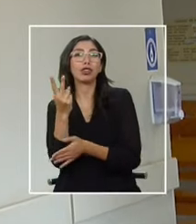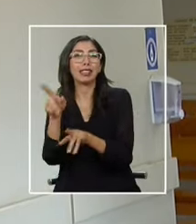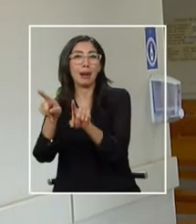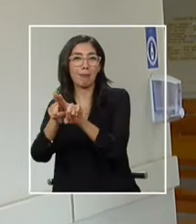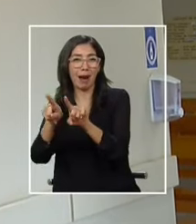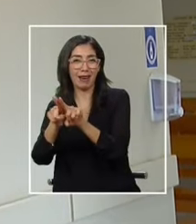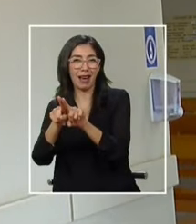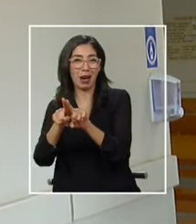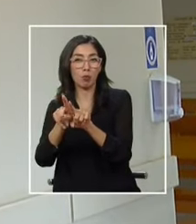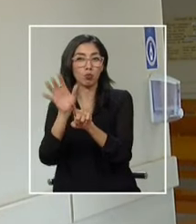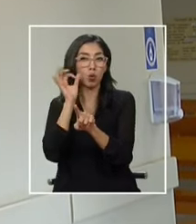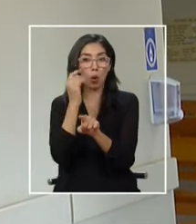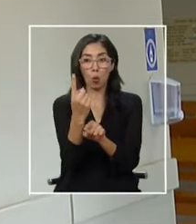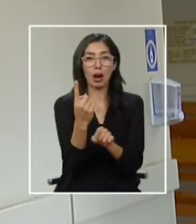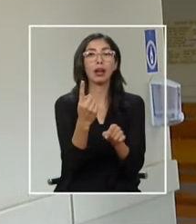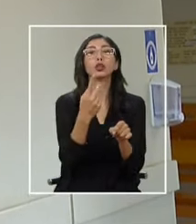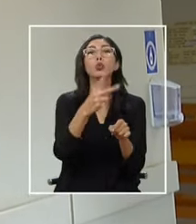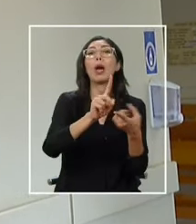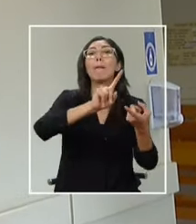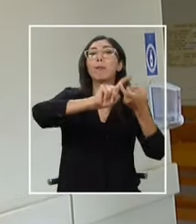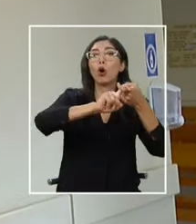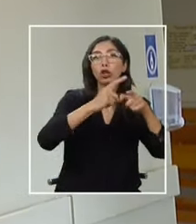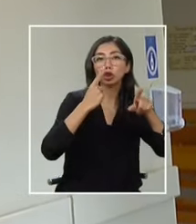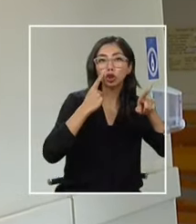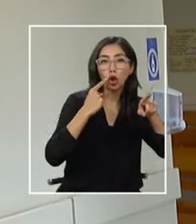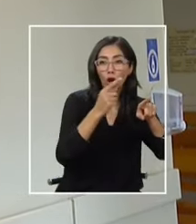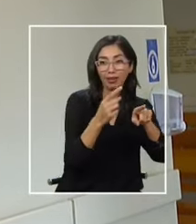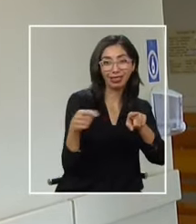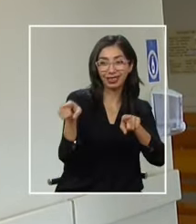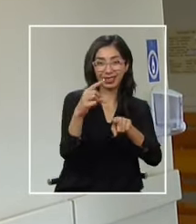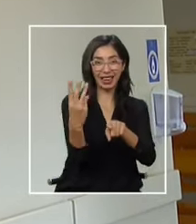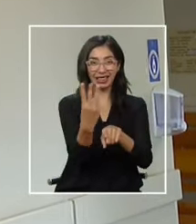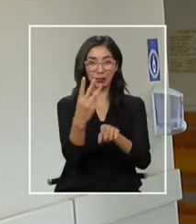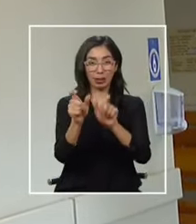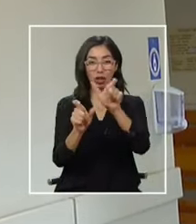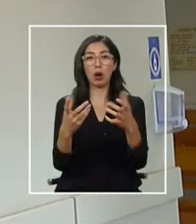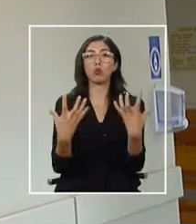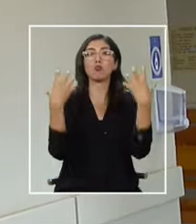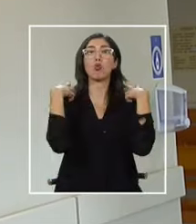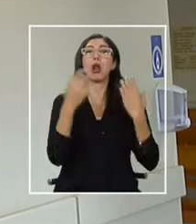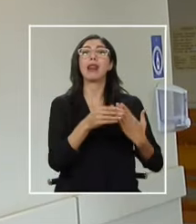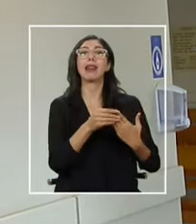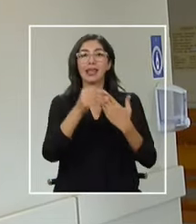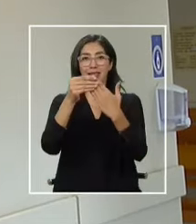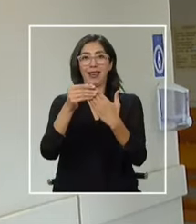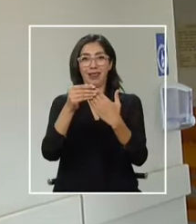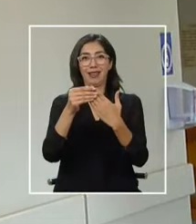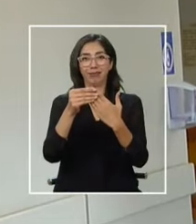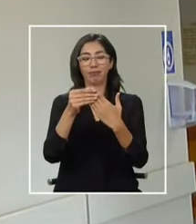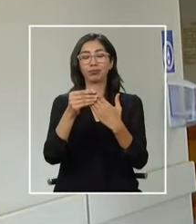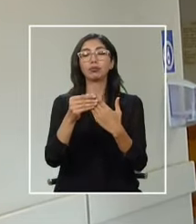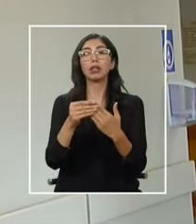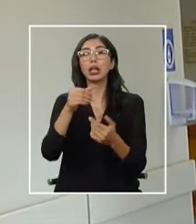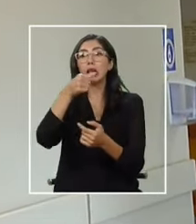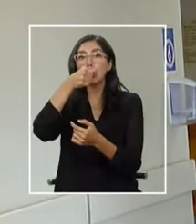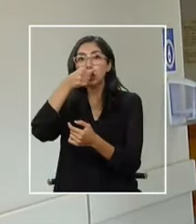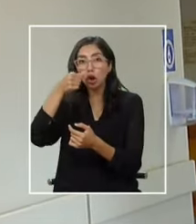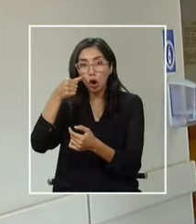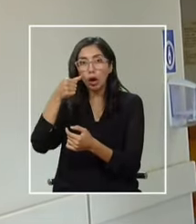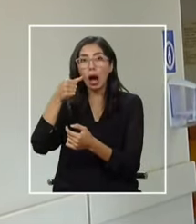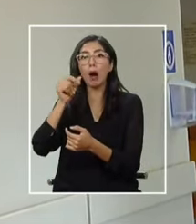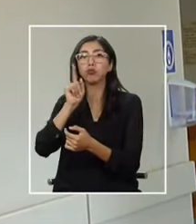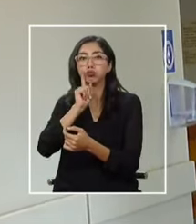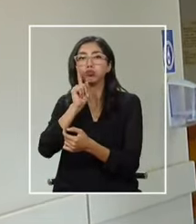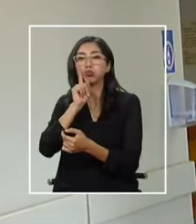hermanas se encargaban de liderar esta organización. Ellos abastecían de droga, ya